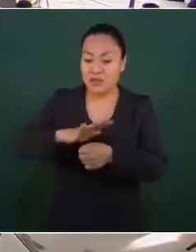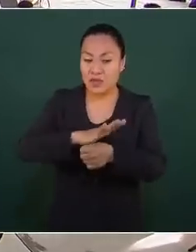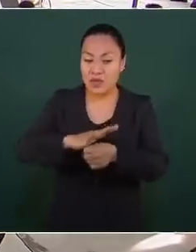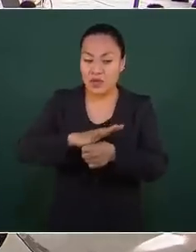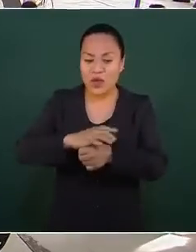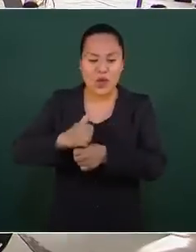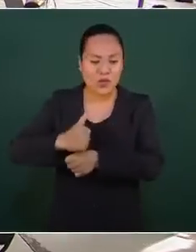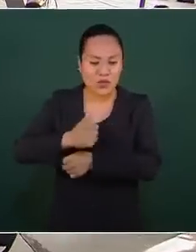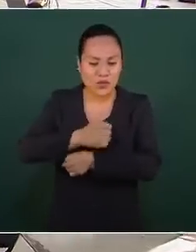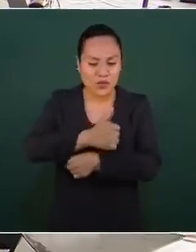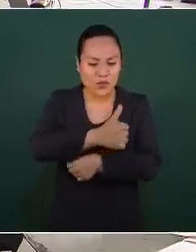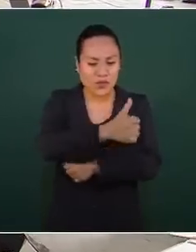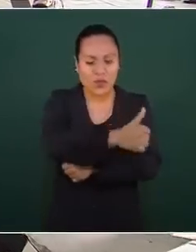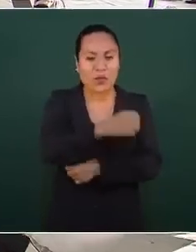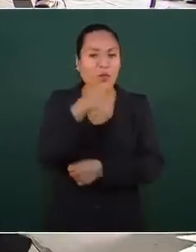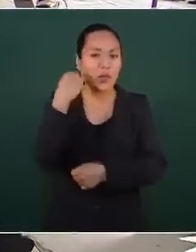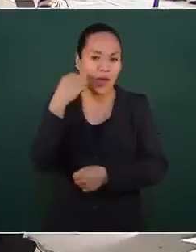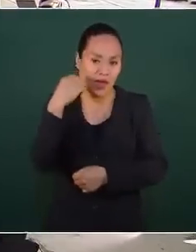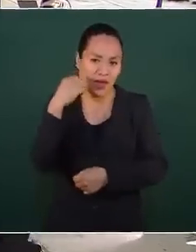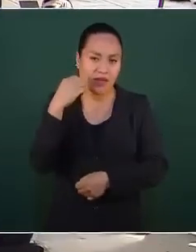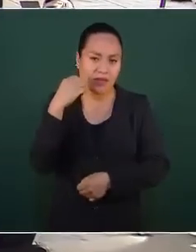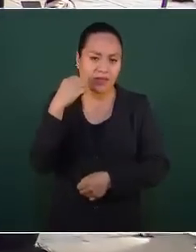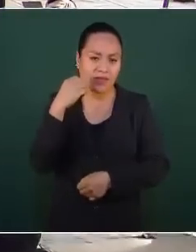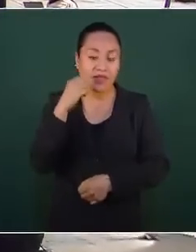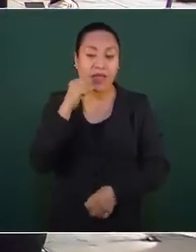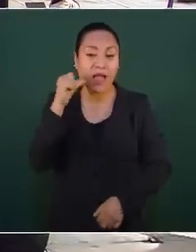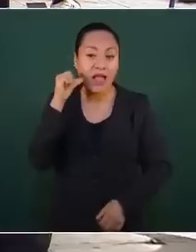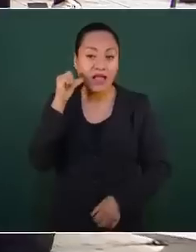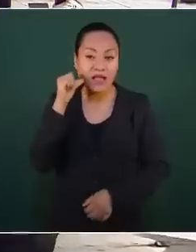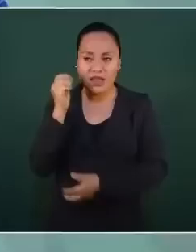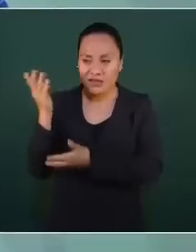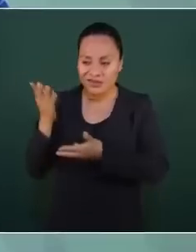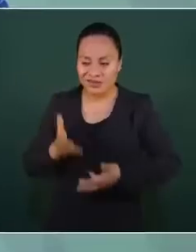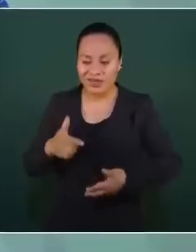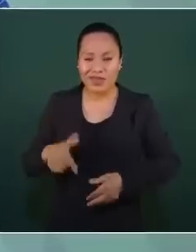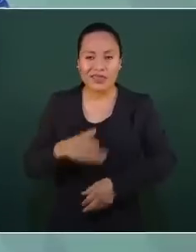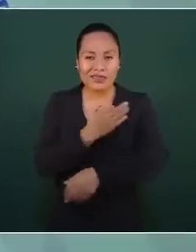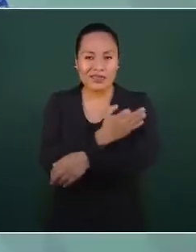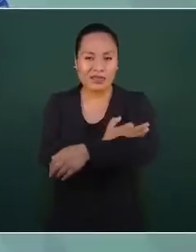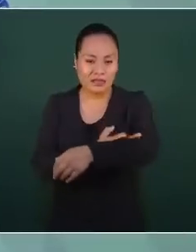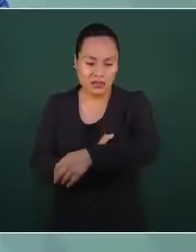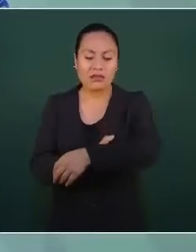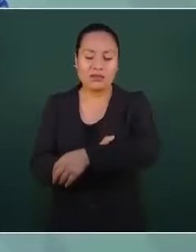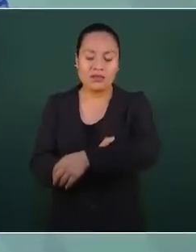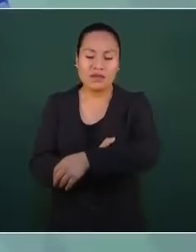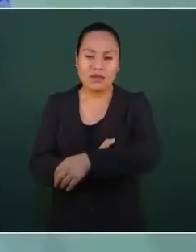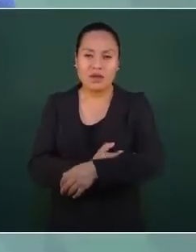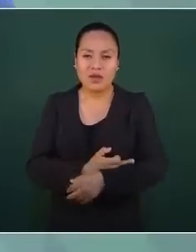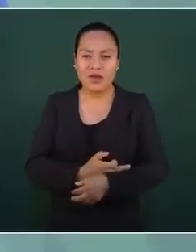Ayer llegamos un poco tarde acá porque